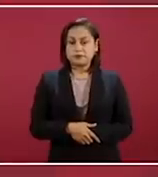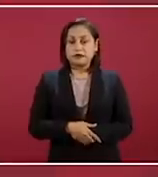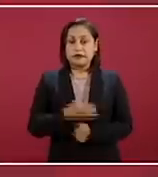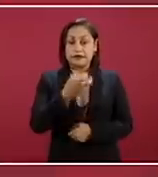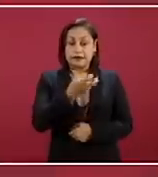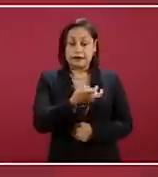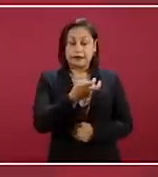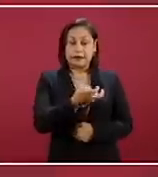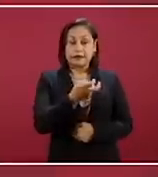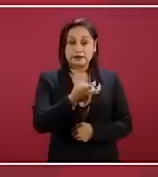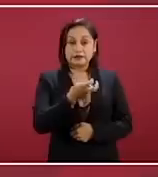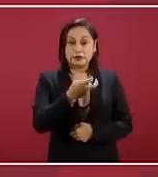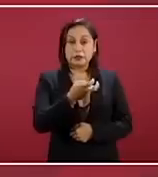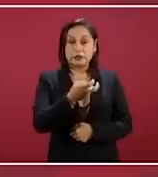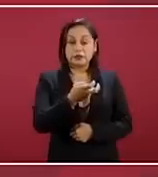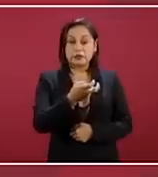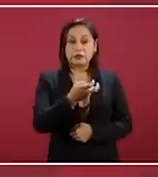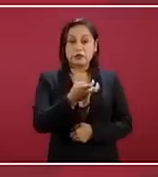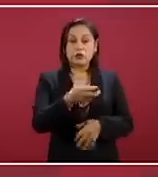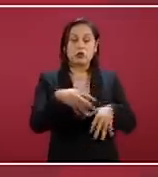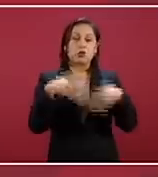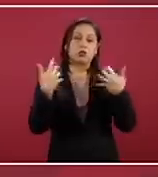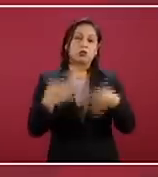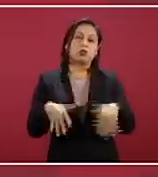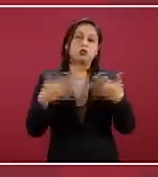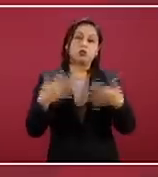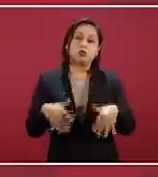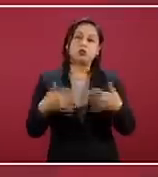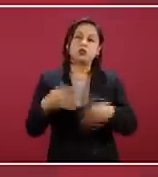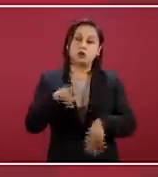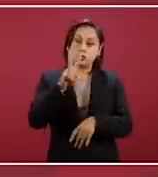humana de esta medida,